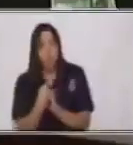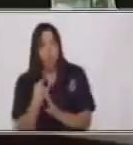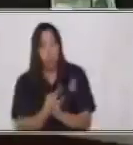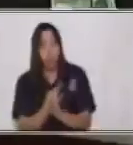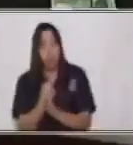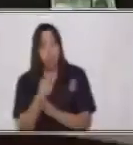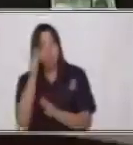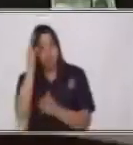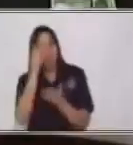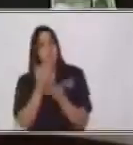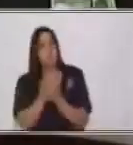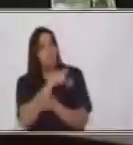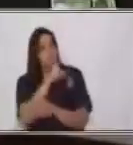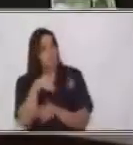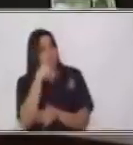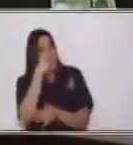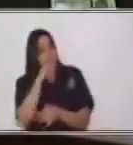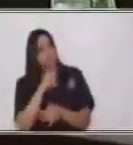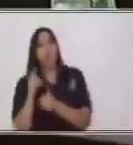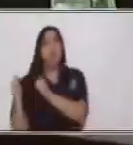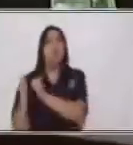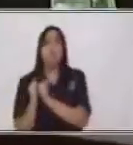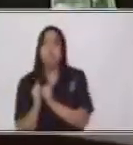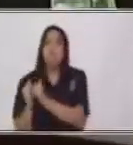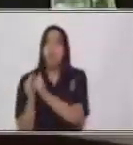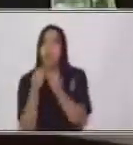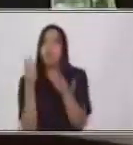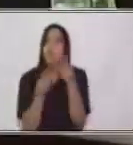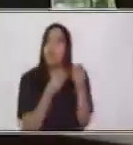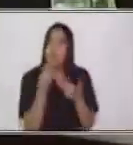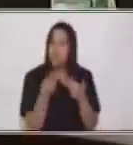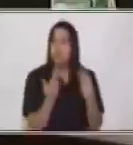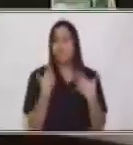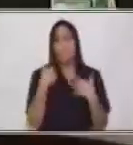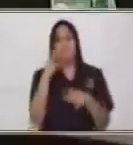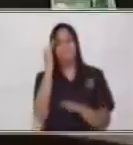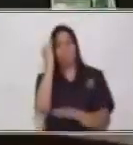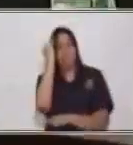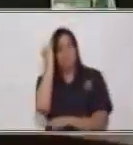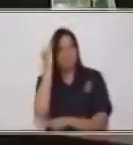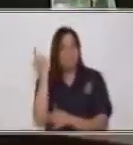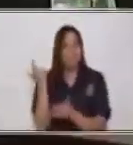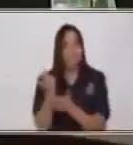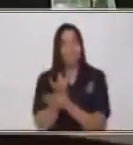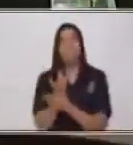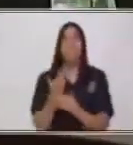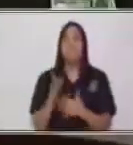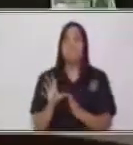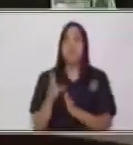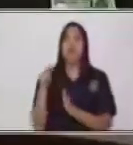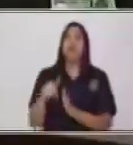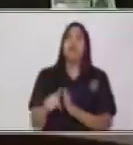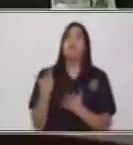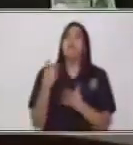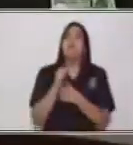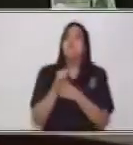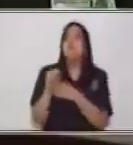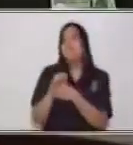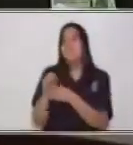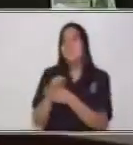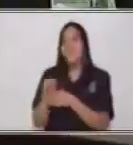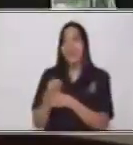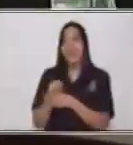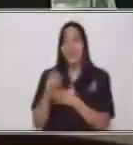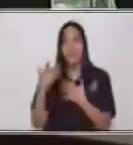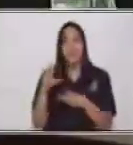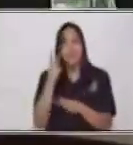niños que ayudan a sus papás en los mercados o en las tiendas son expertos en dinero. Acá estamos haciendo un ensayo para ver